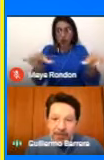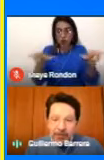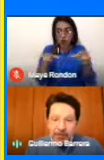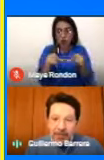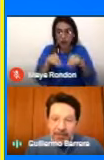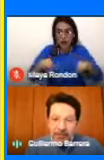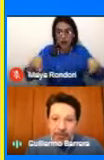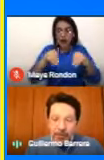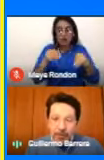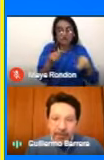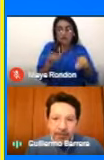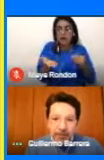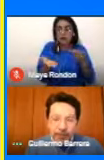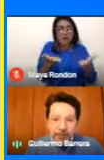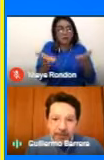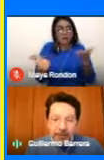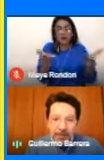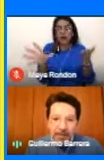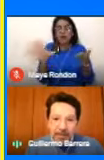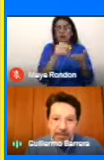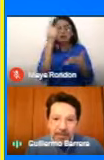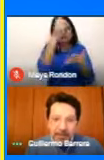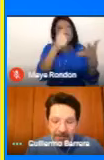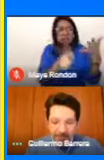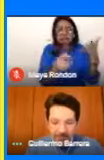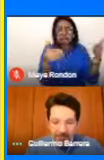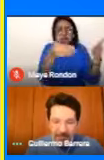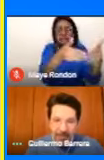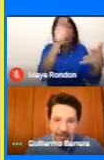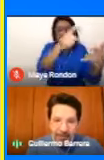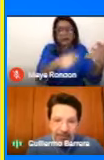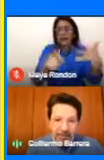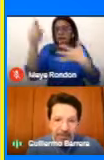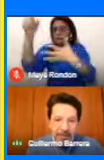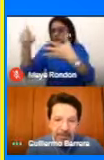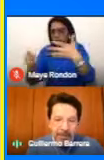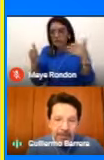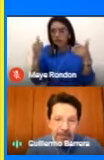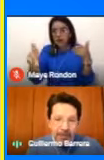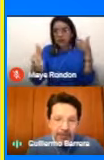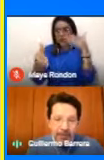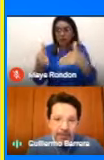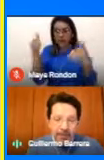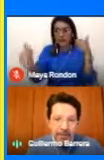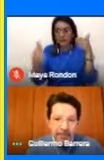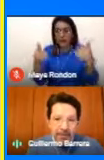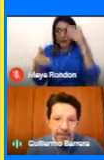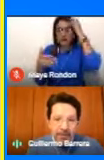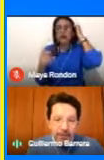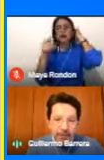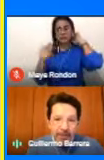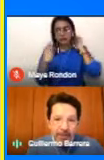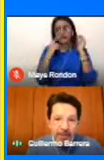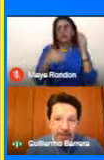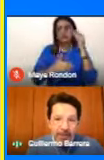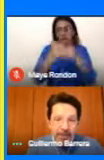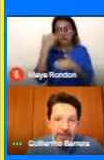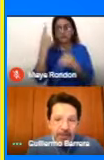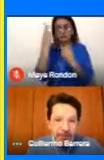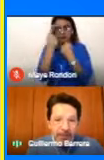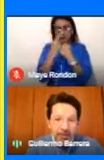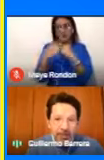las personas teniendo en cuenta sus particularidades? Entonces empezamos a incluir principios como la